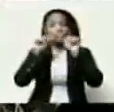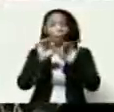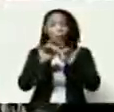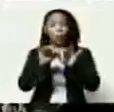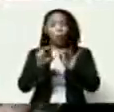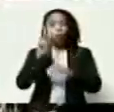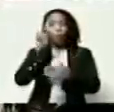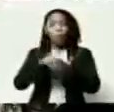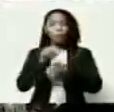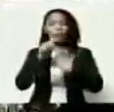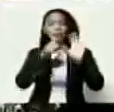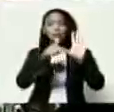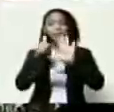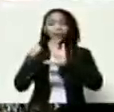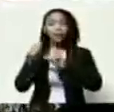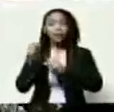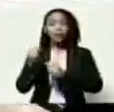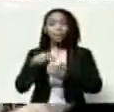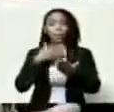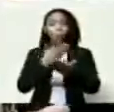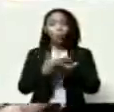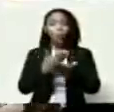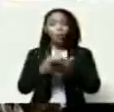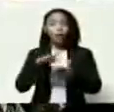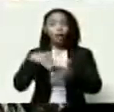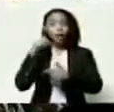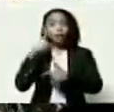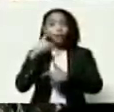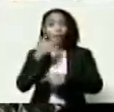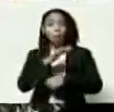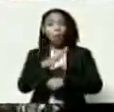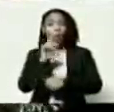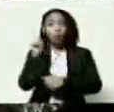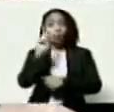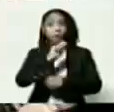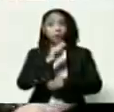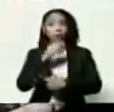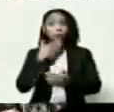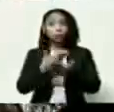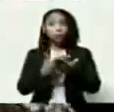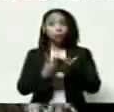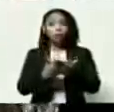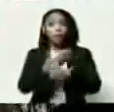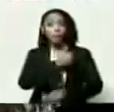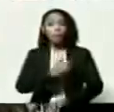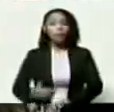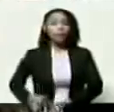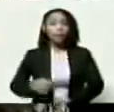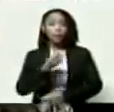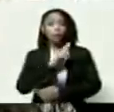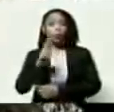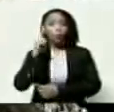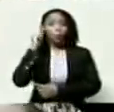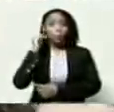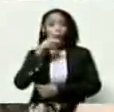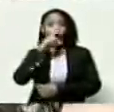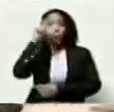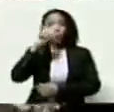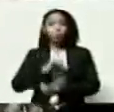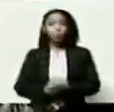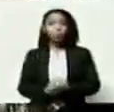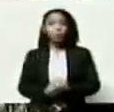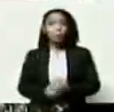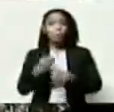de 2.600 propuestas, las cuales en aproximadamente un mes serán presentadas con el presidente de la República, Nicolás Maduro Moros, para